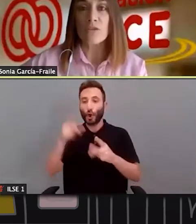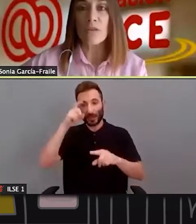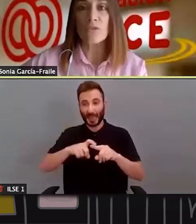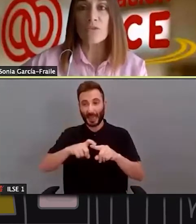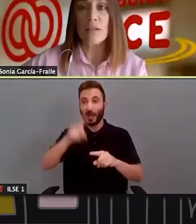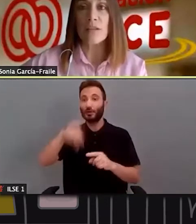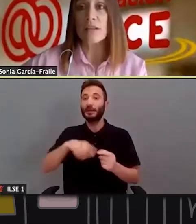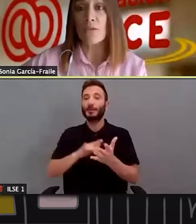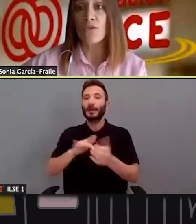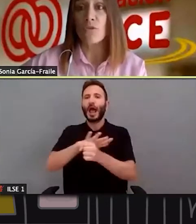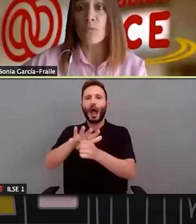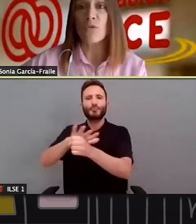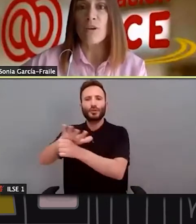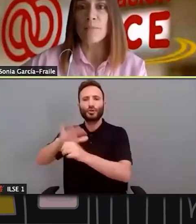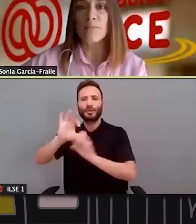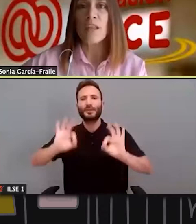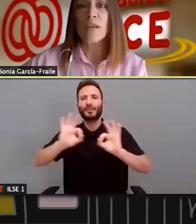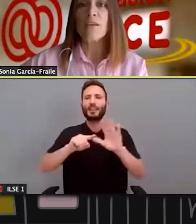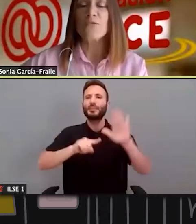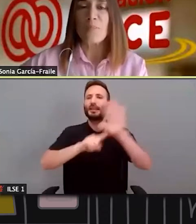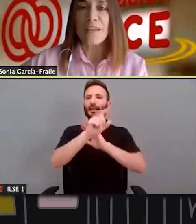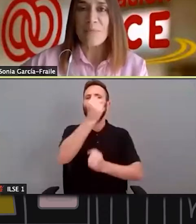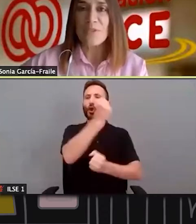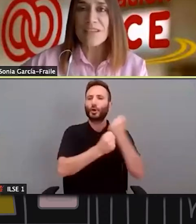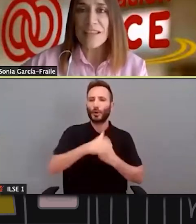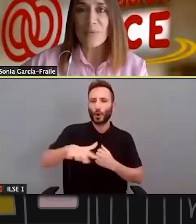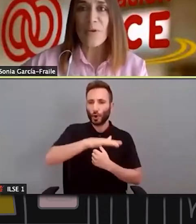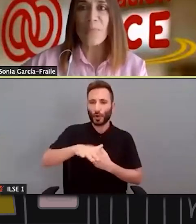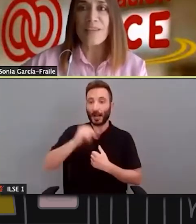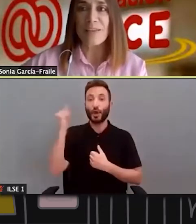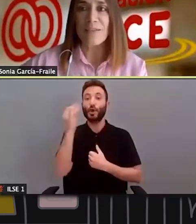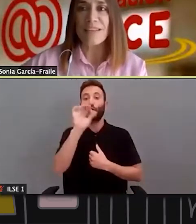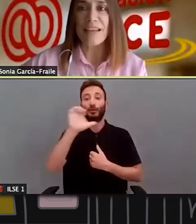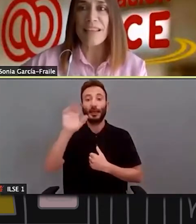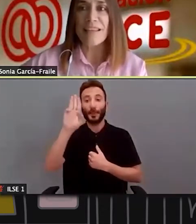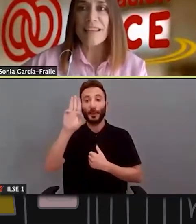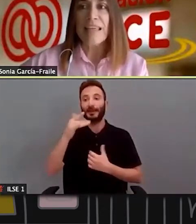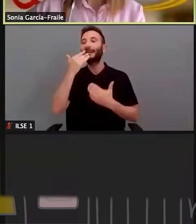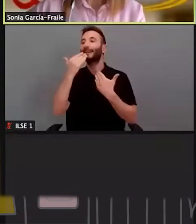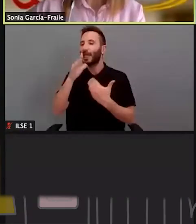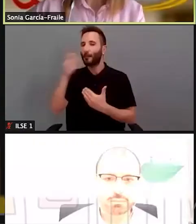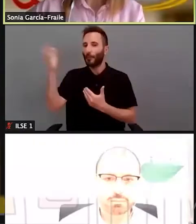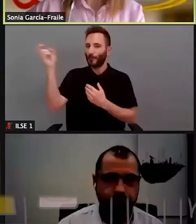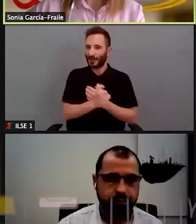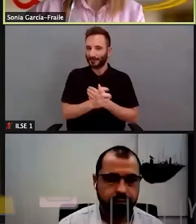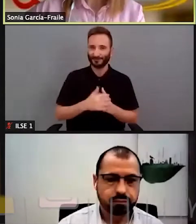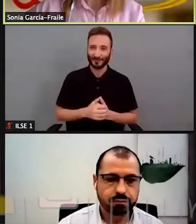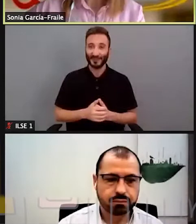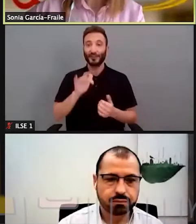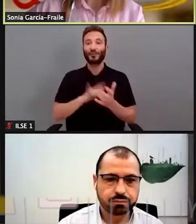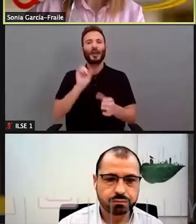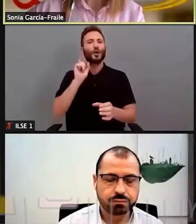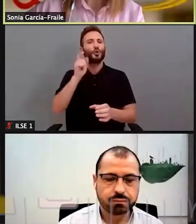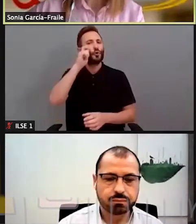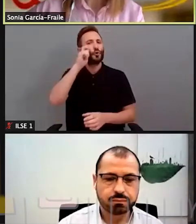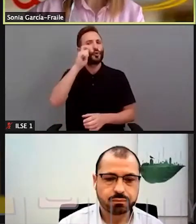diversos ámbitos del desarrollo económico local. Josep María, muchas gracias por acompañarnos esta tarde. En Turisme de Barcelona